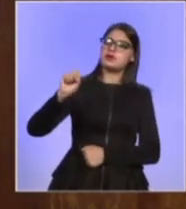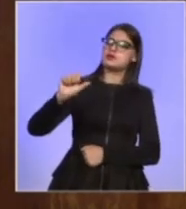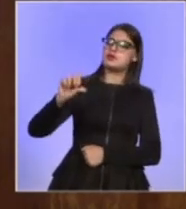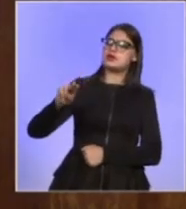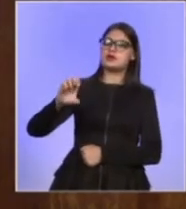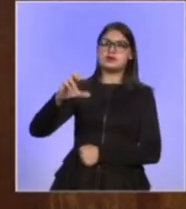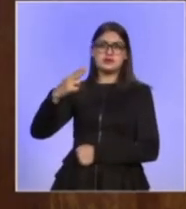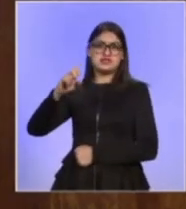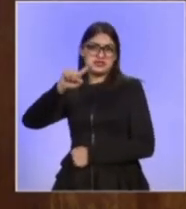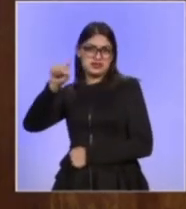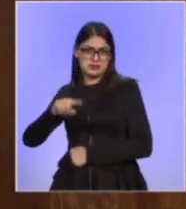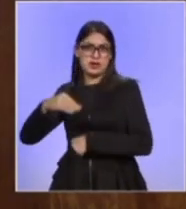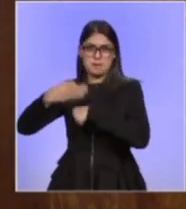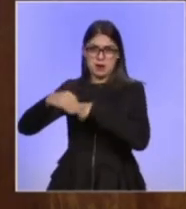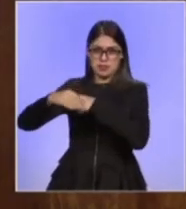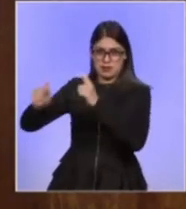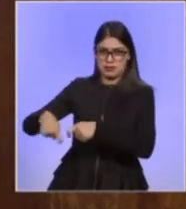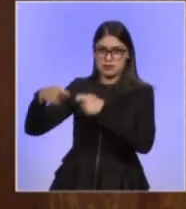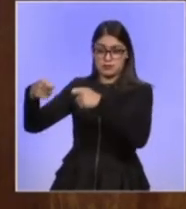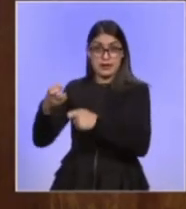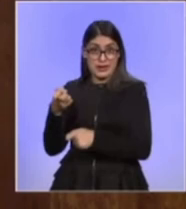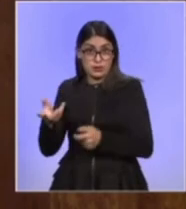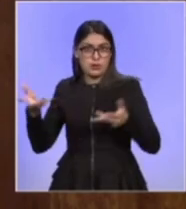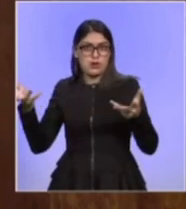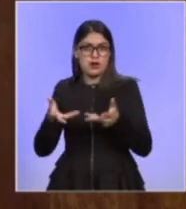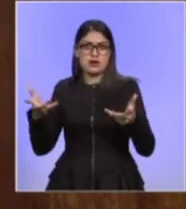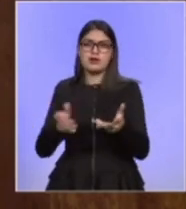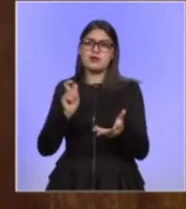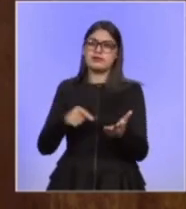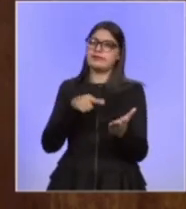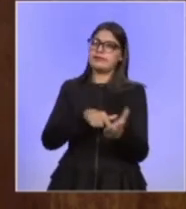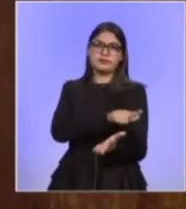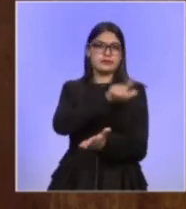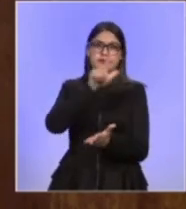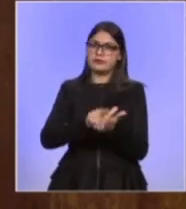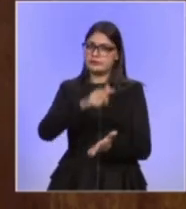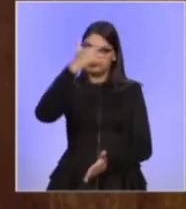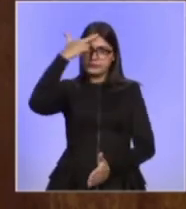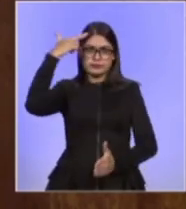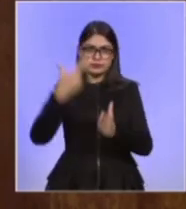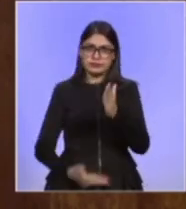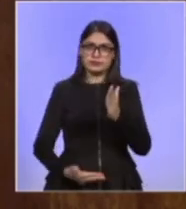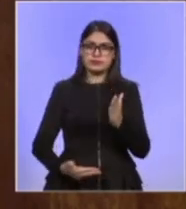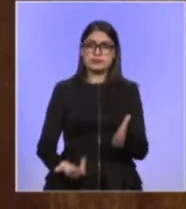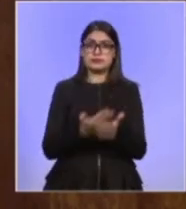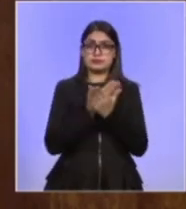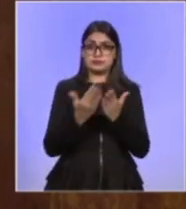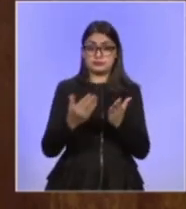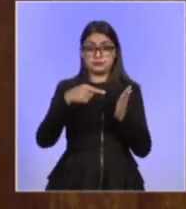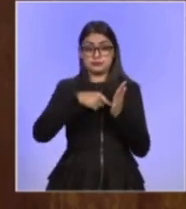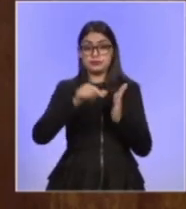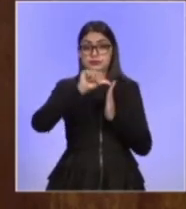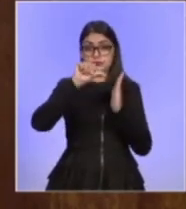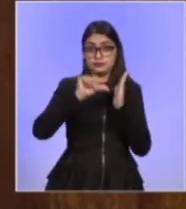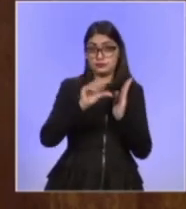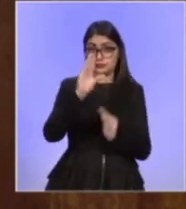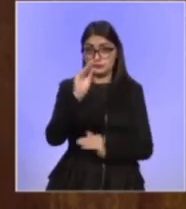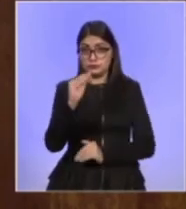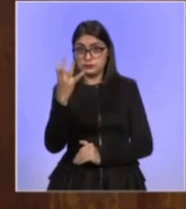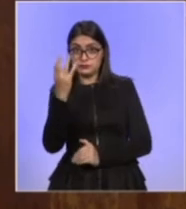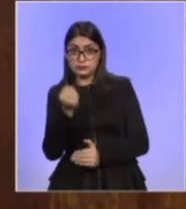dicha sesión constituye el ejercicio ilícito de funciones conforme a los artículos 99